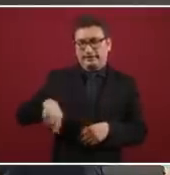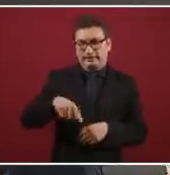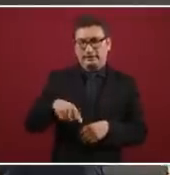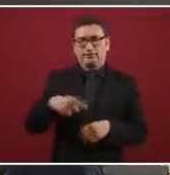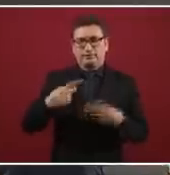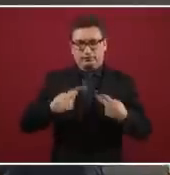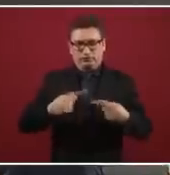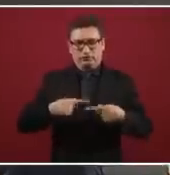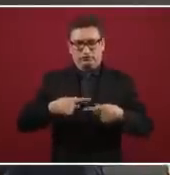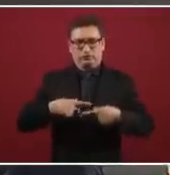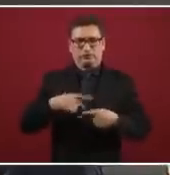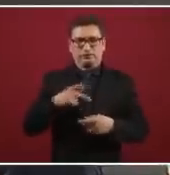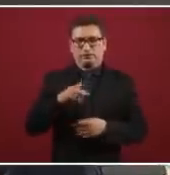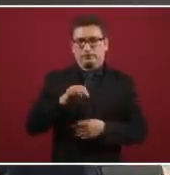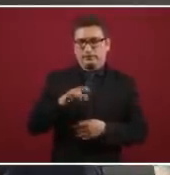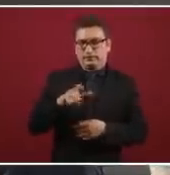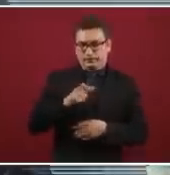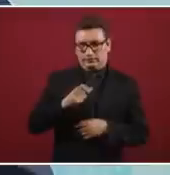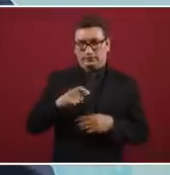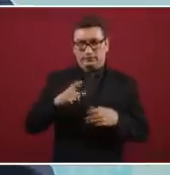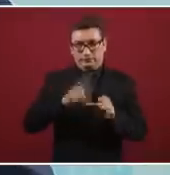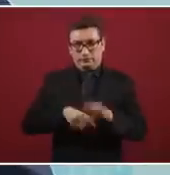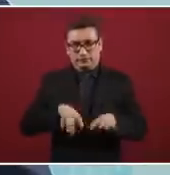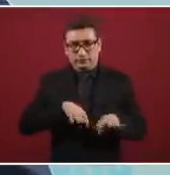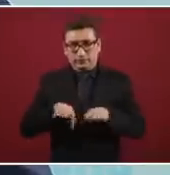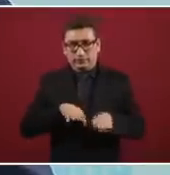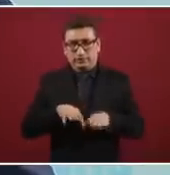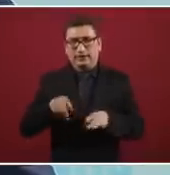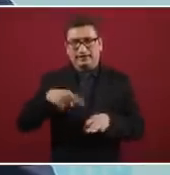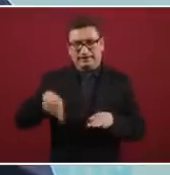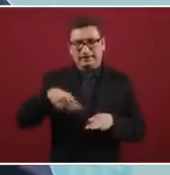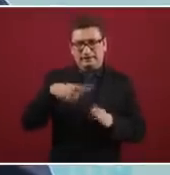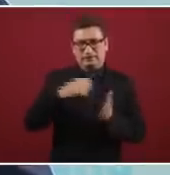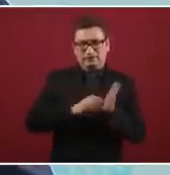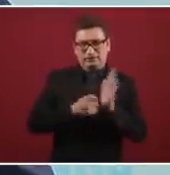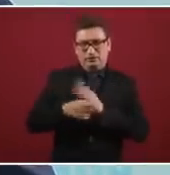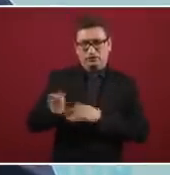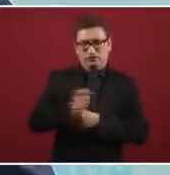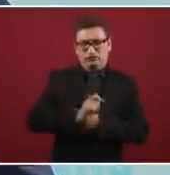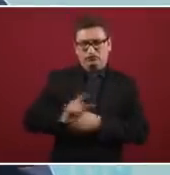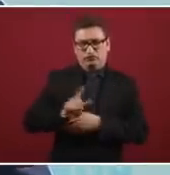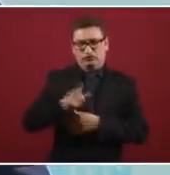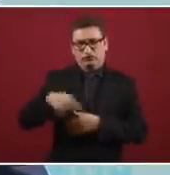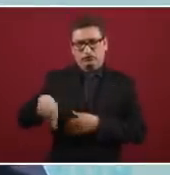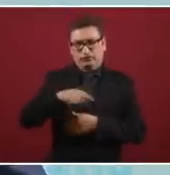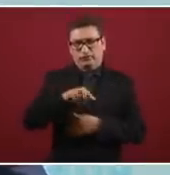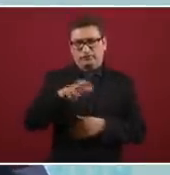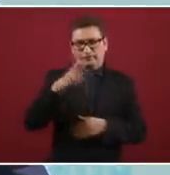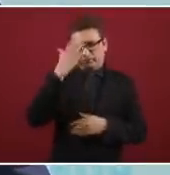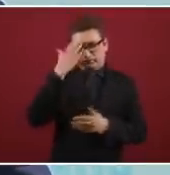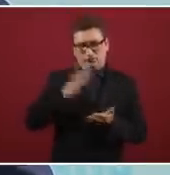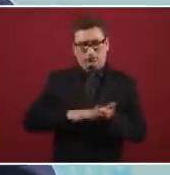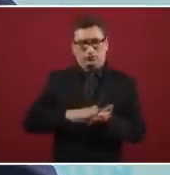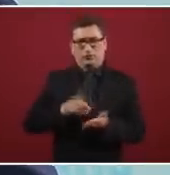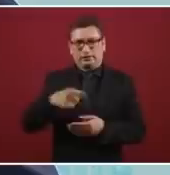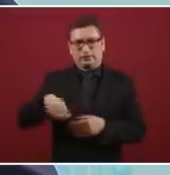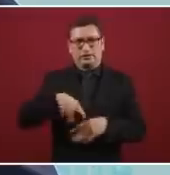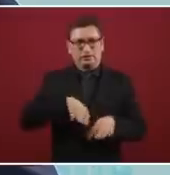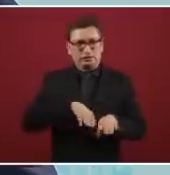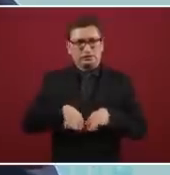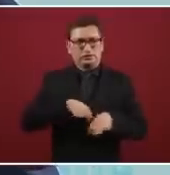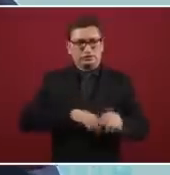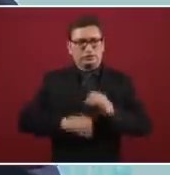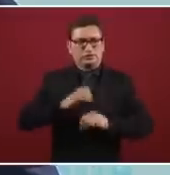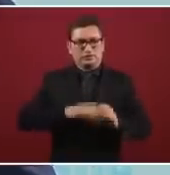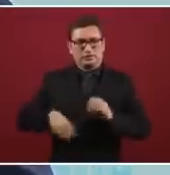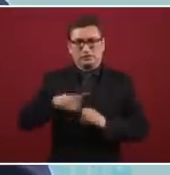trabajadores de Pemex, de las refinerías, los técnicos, profesionistas, todo el reconocimiento, los obreros, que traen